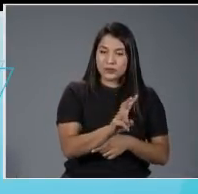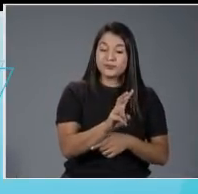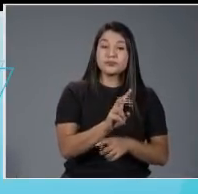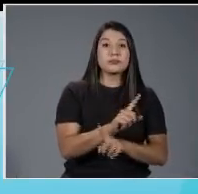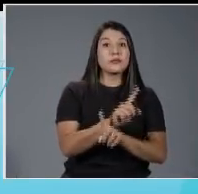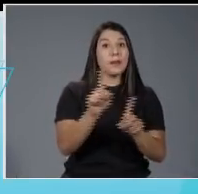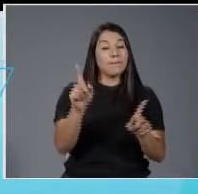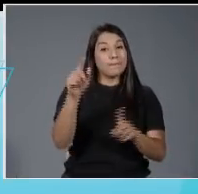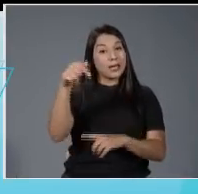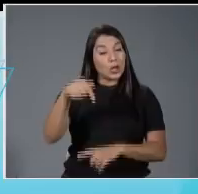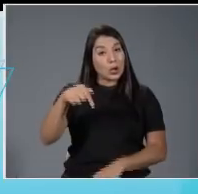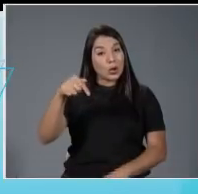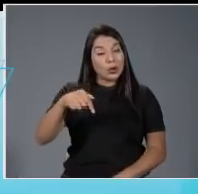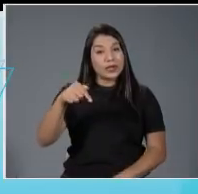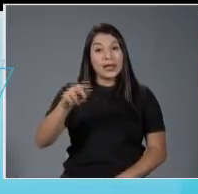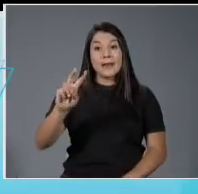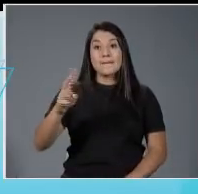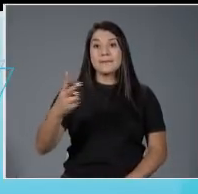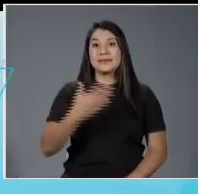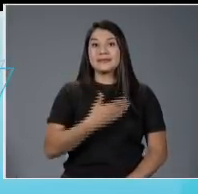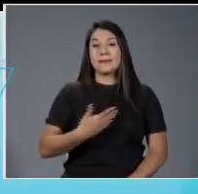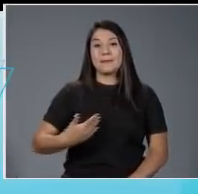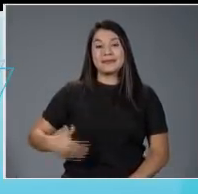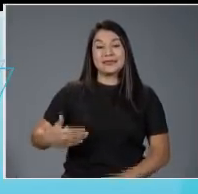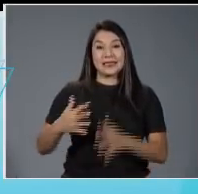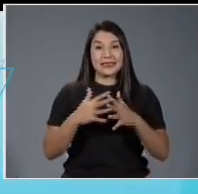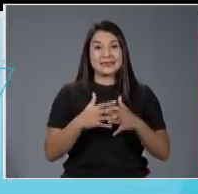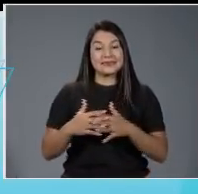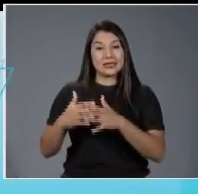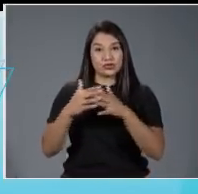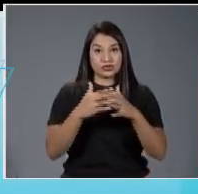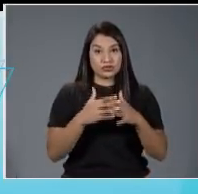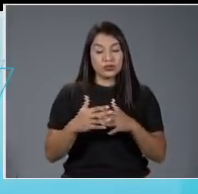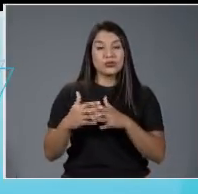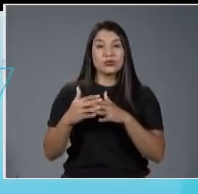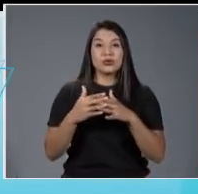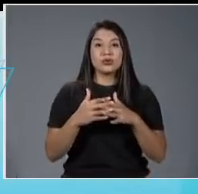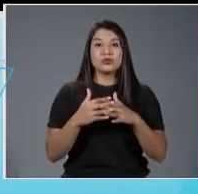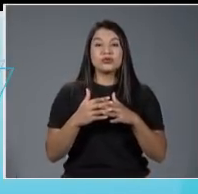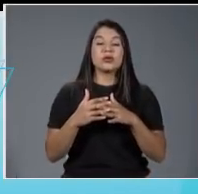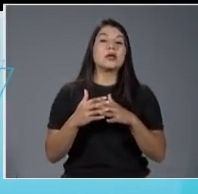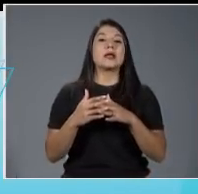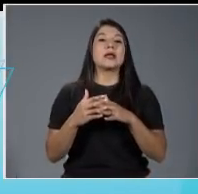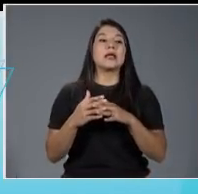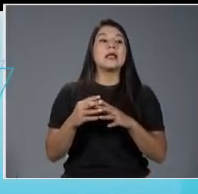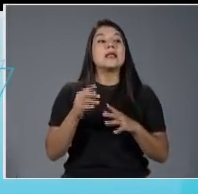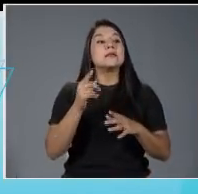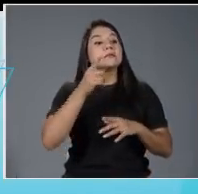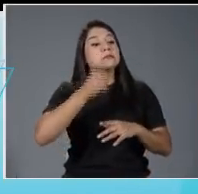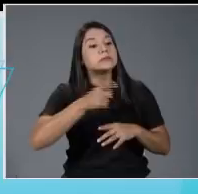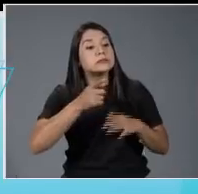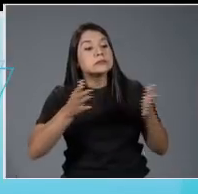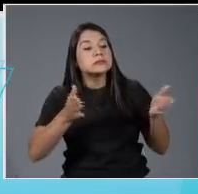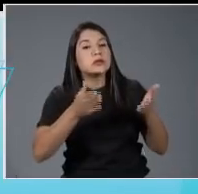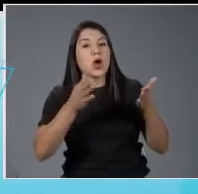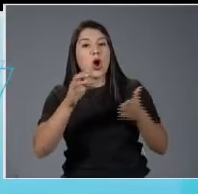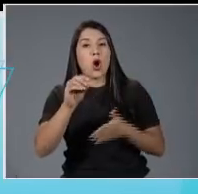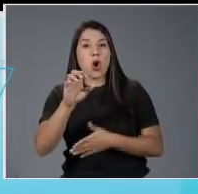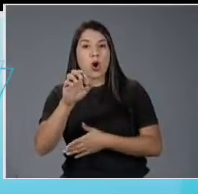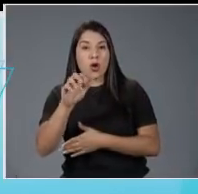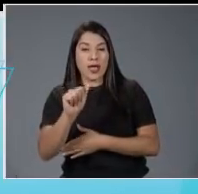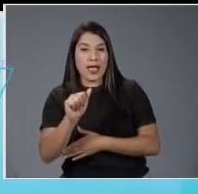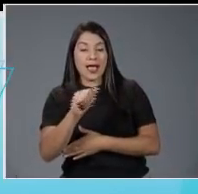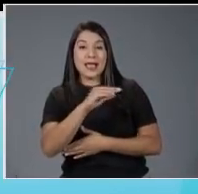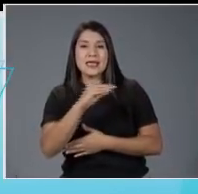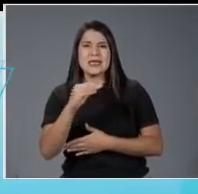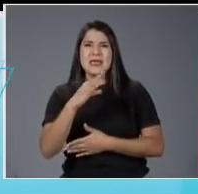hoy el vicepresidente de los Estados Unidos visita la OEA, da un discurso de